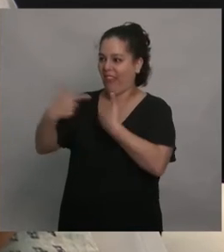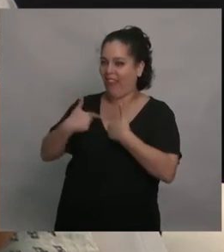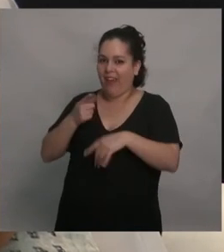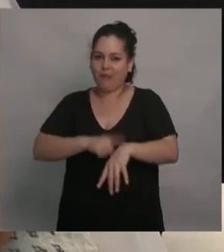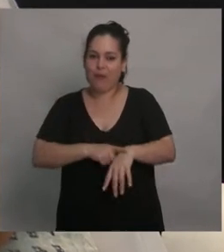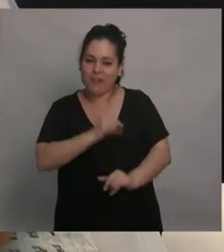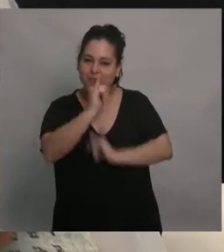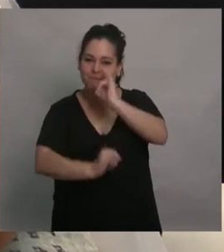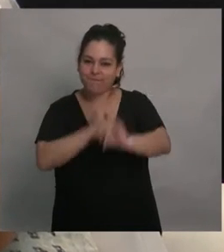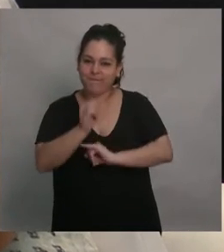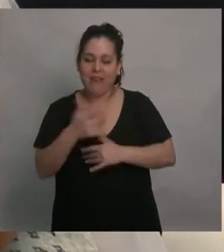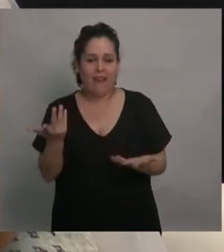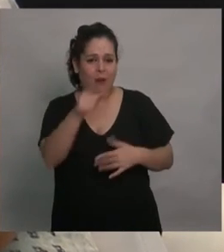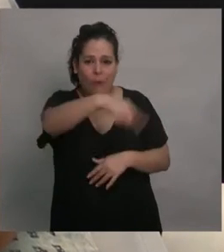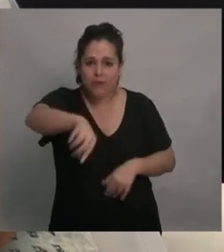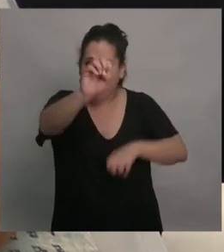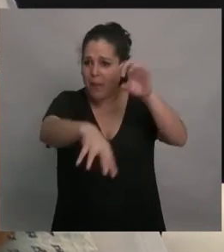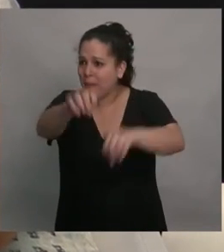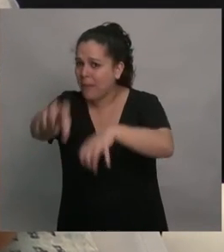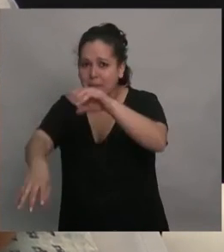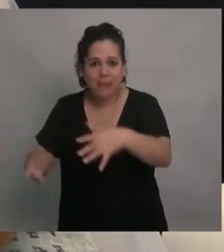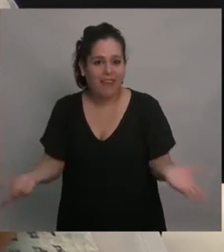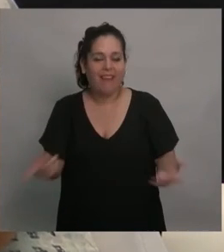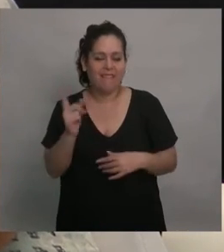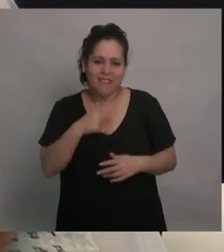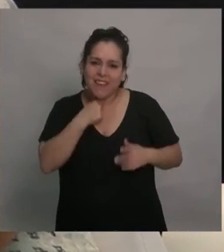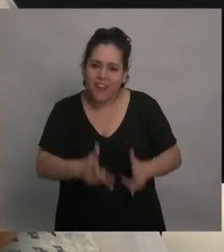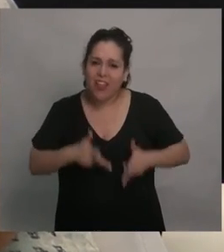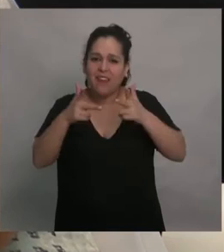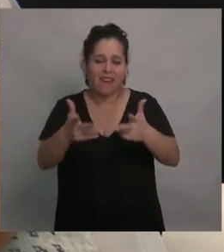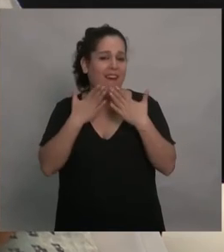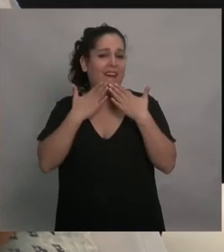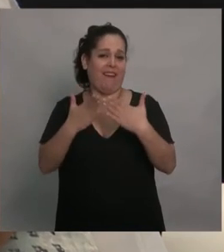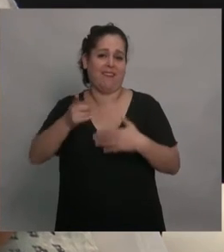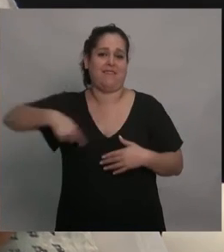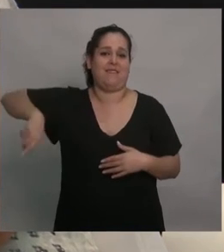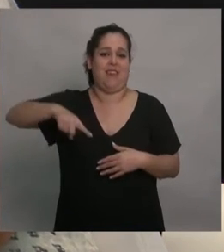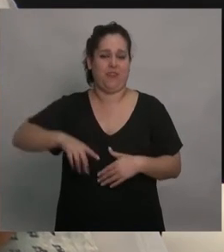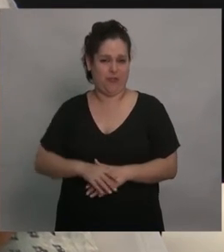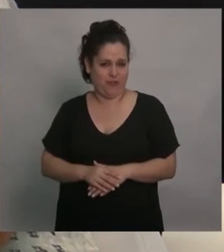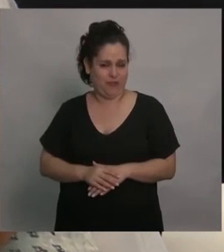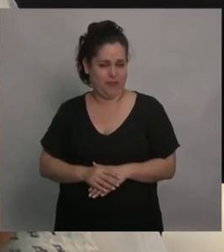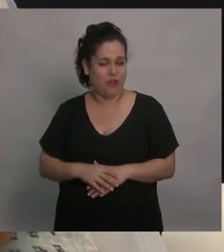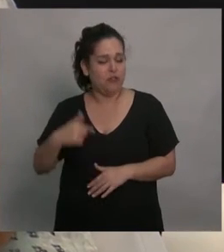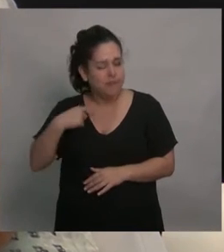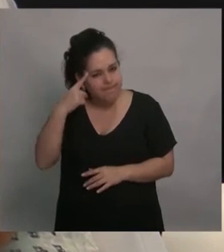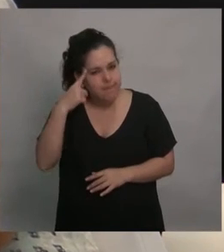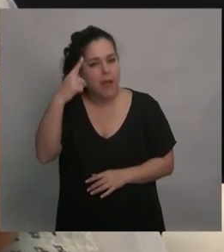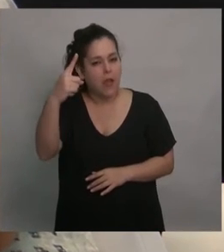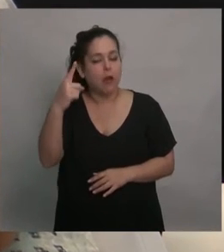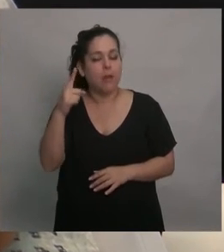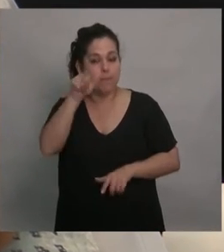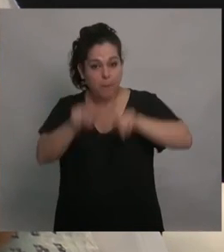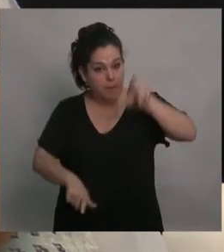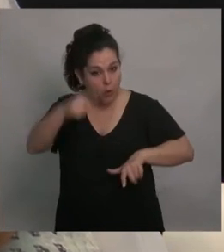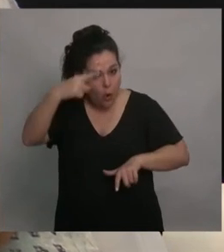estar aquí presentes, que me da Atilio, para darle las gracias a ellos. Yo creo que tenemos, no solo los